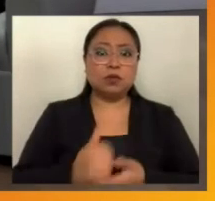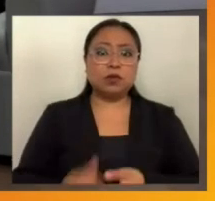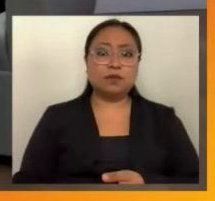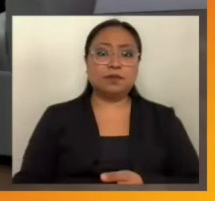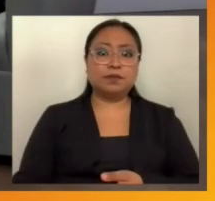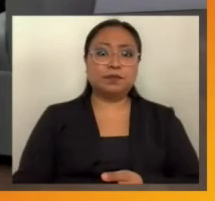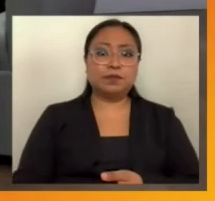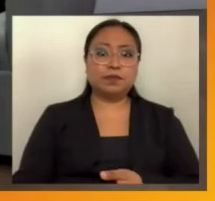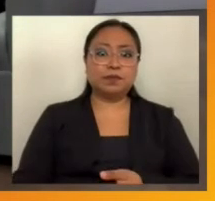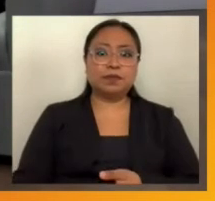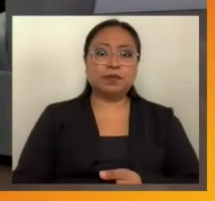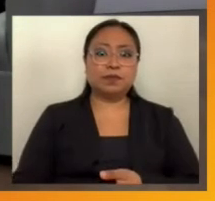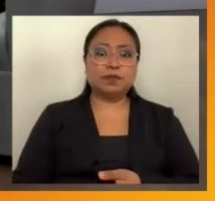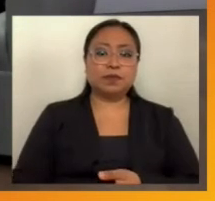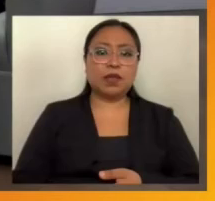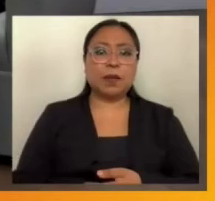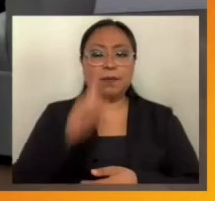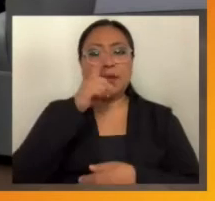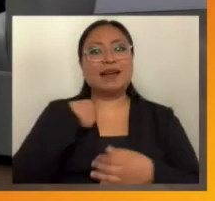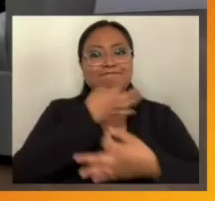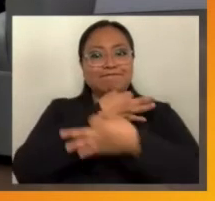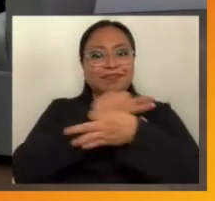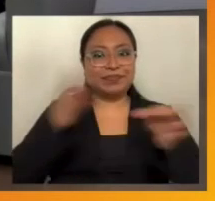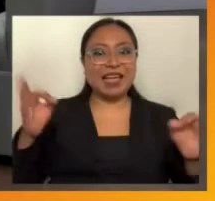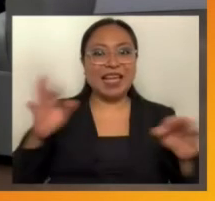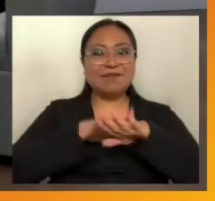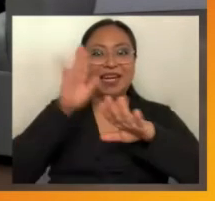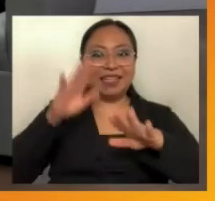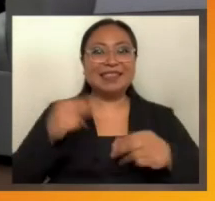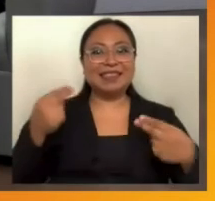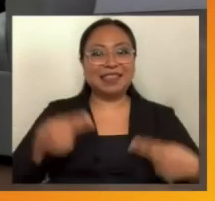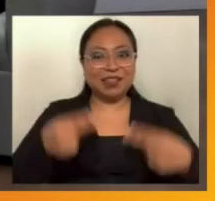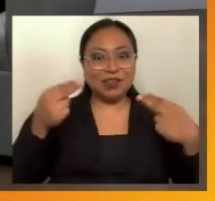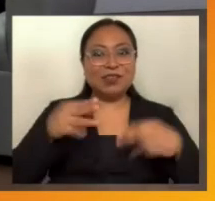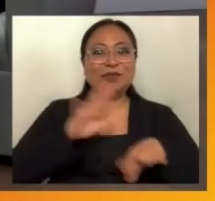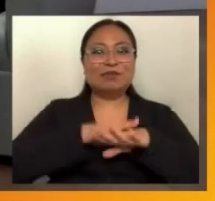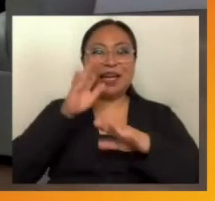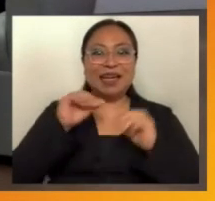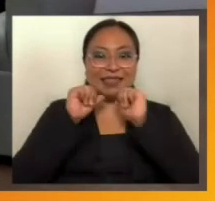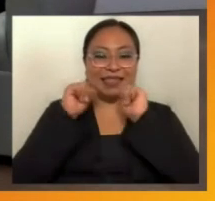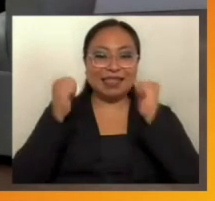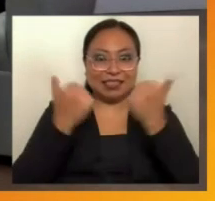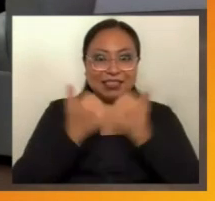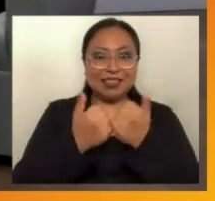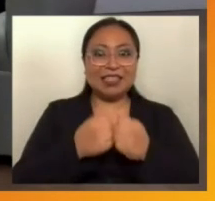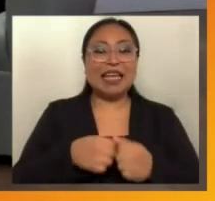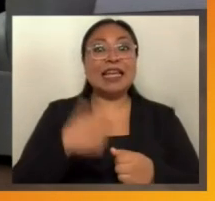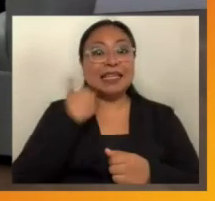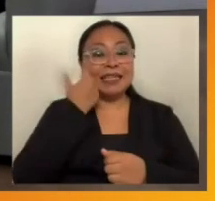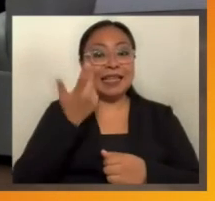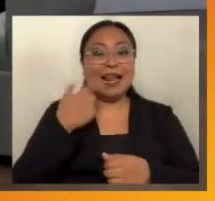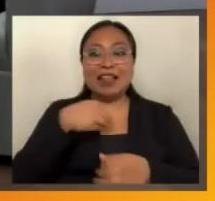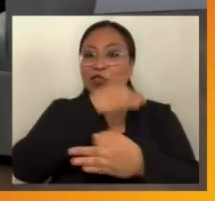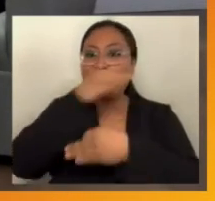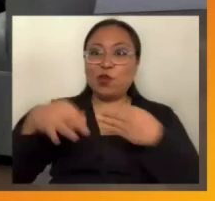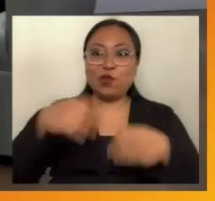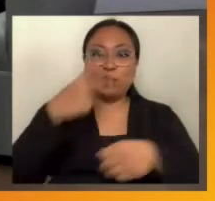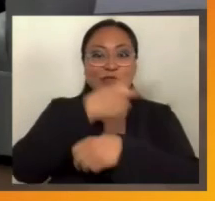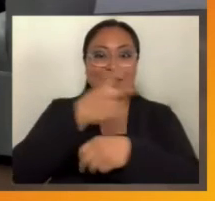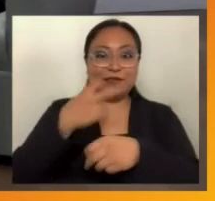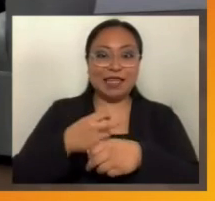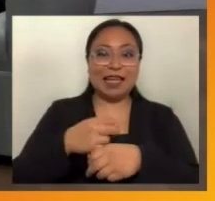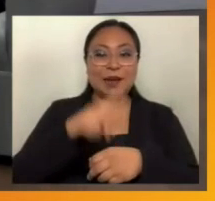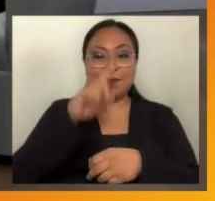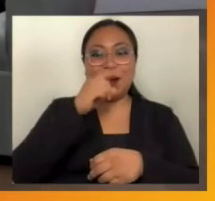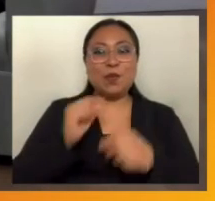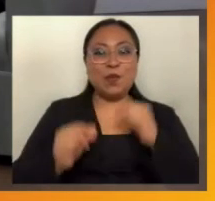a llegar a muchas casas, a muchas empresas, a muchas ONGs, y queremos hacer pues esta invitación a todos, ¿no? Para que también se sumen a